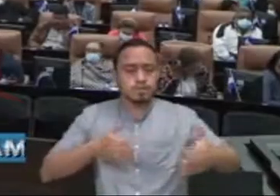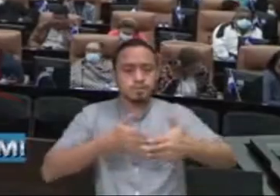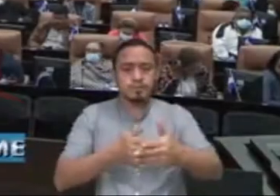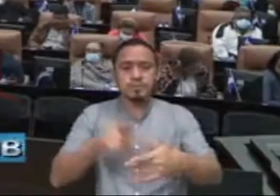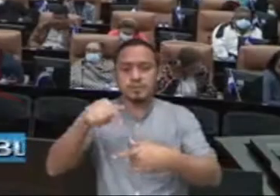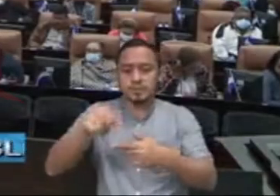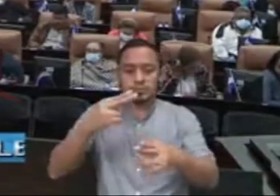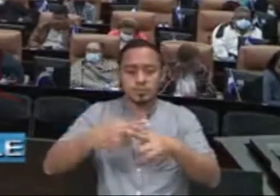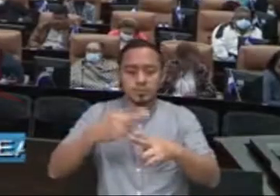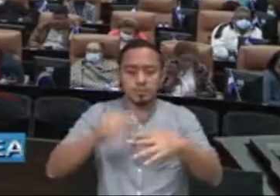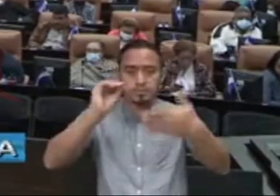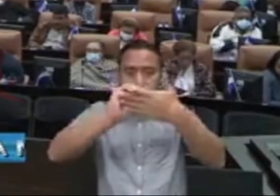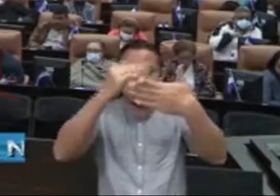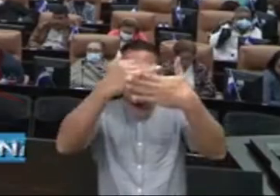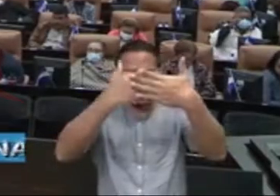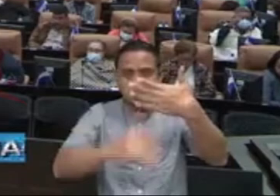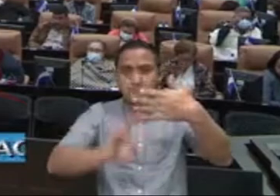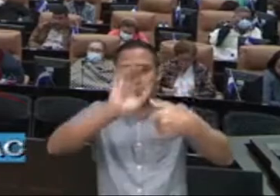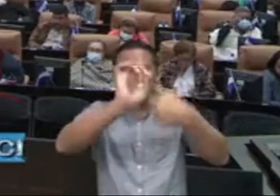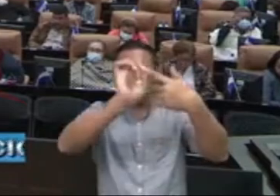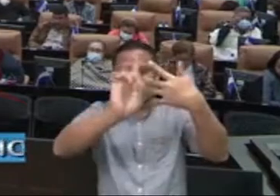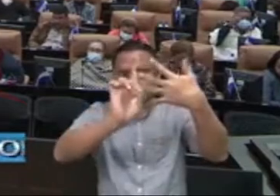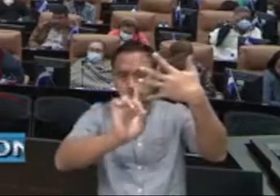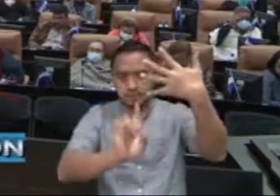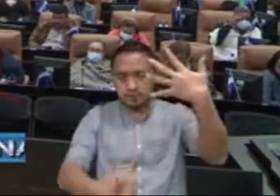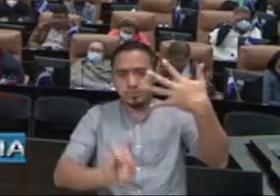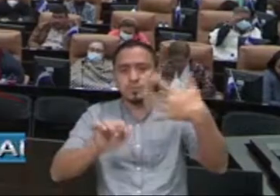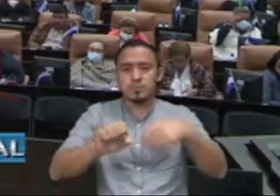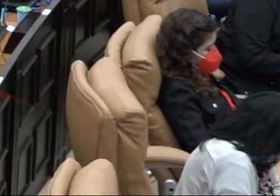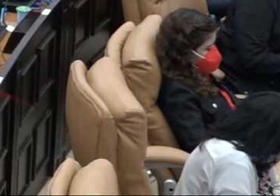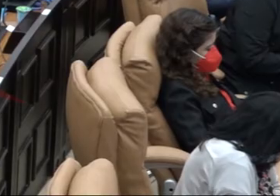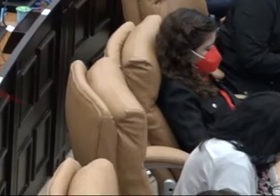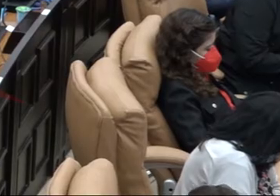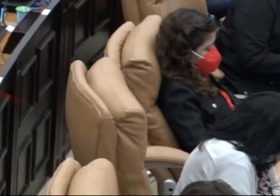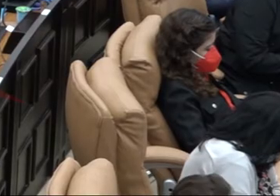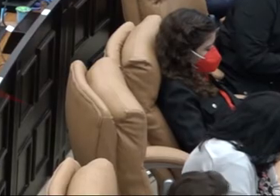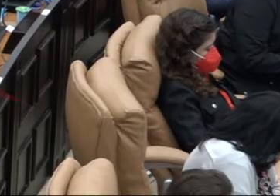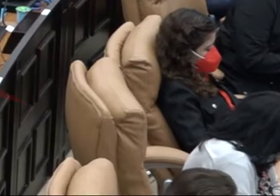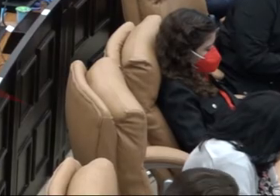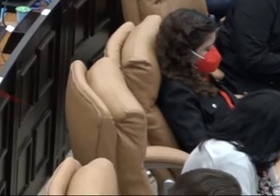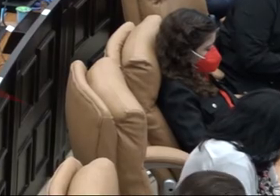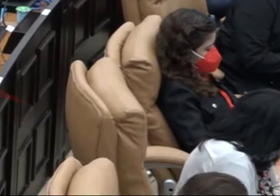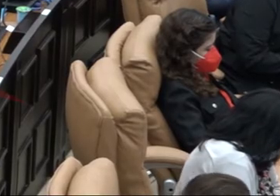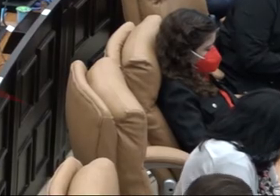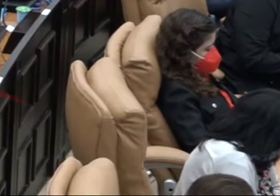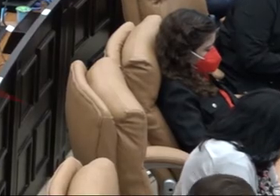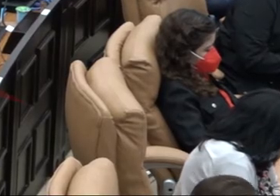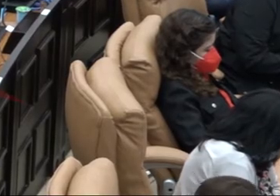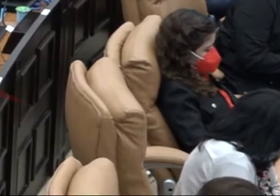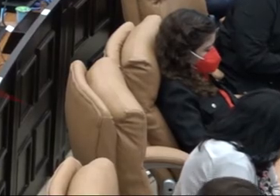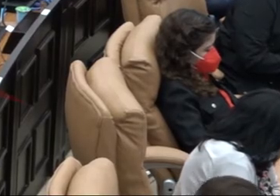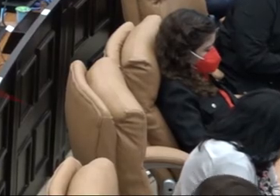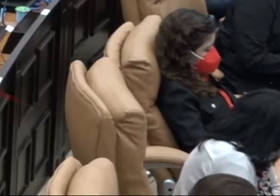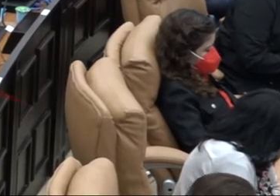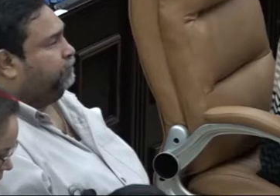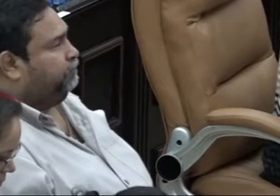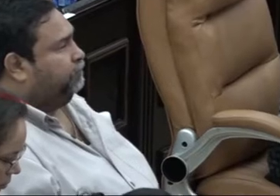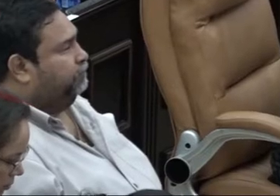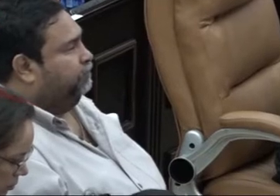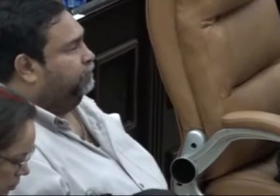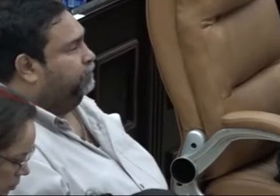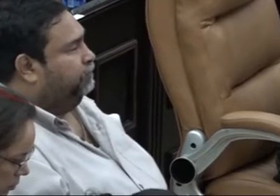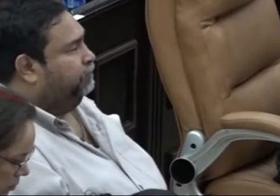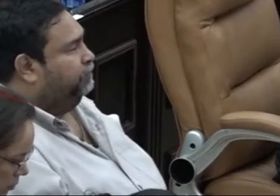cancelación de la inscripción respectiva de cada una de estas asociaciones y fundaciones contenidas en este artículo en un plazo no mayor